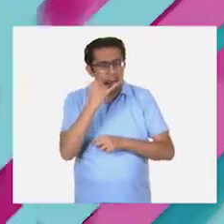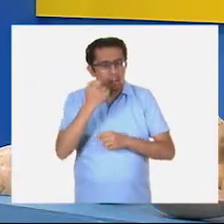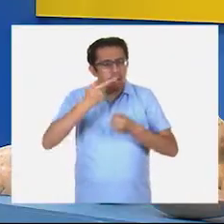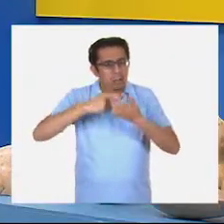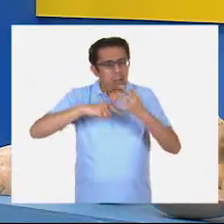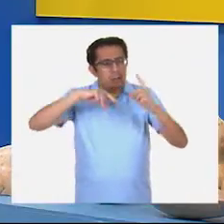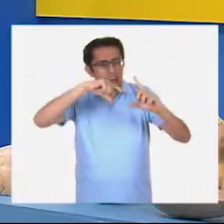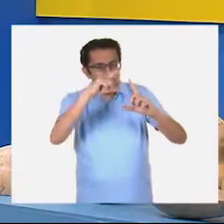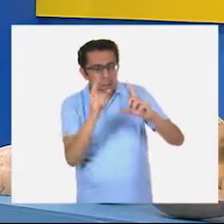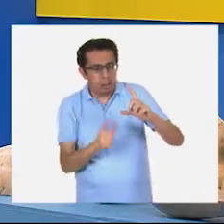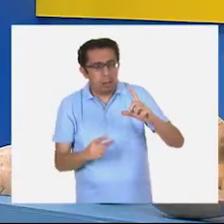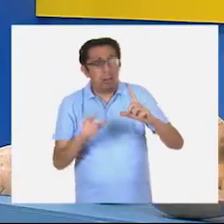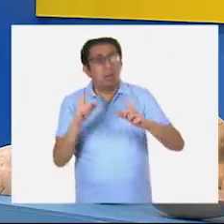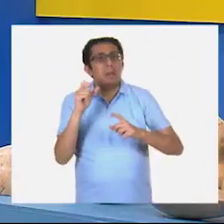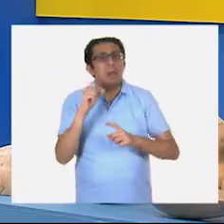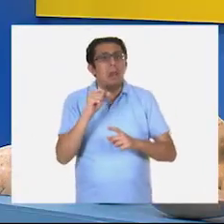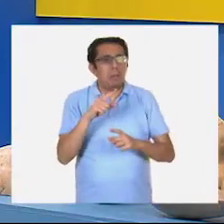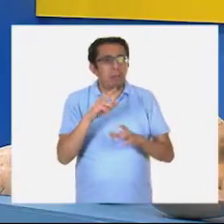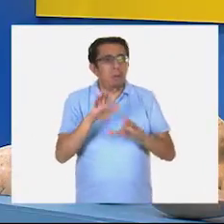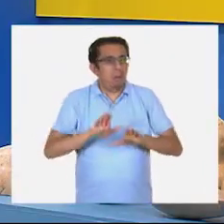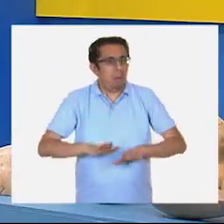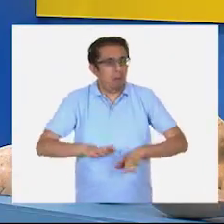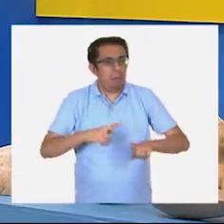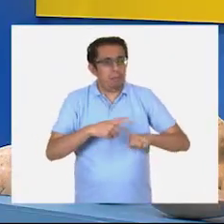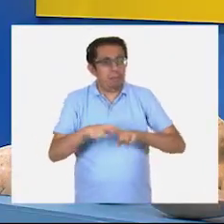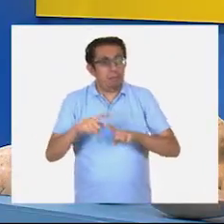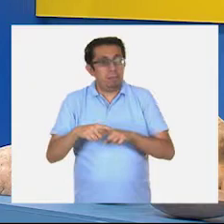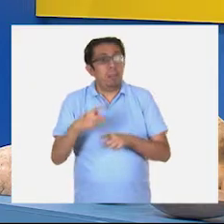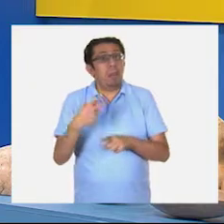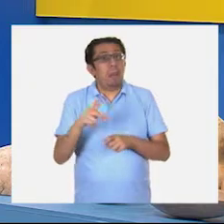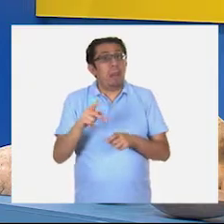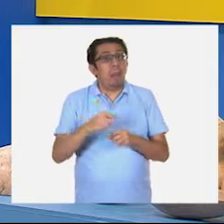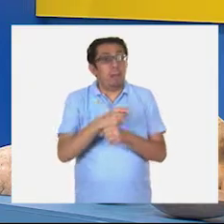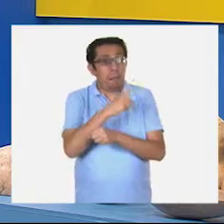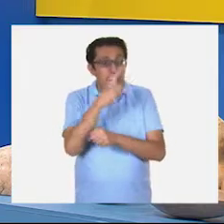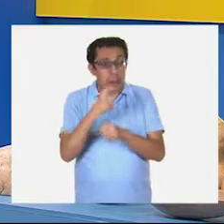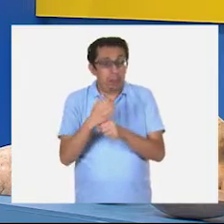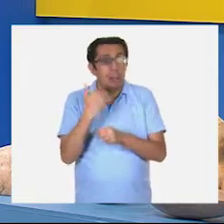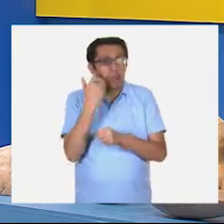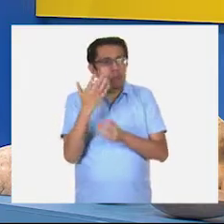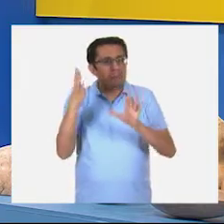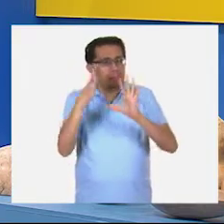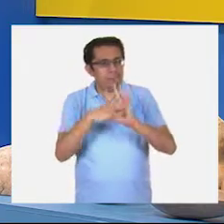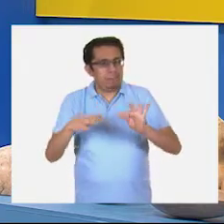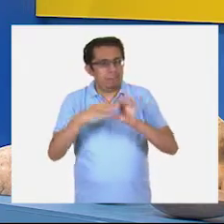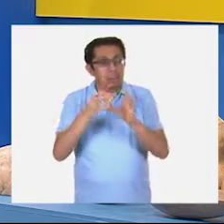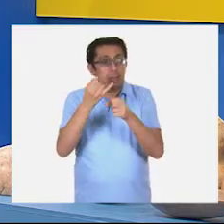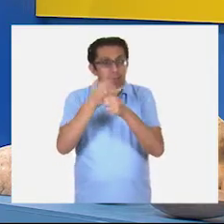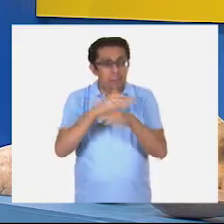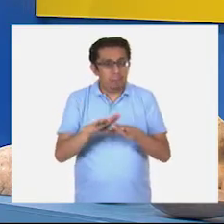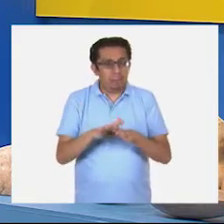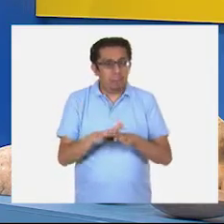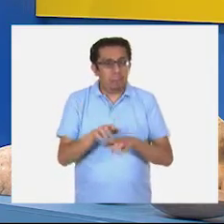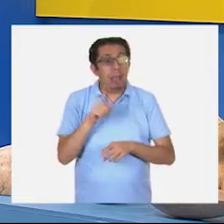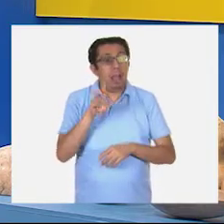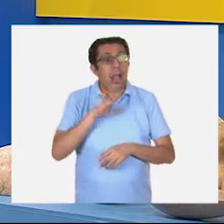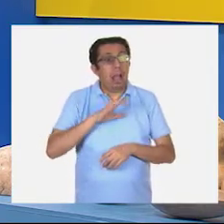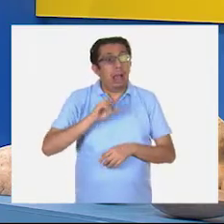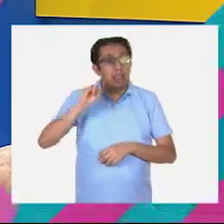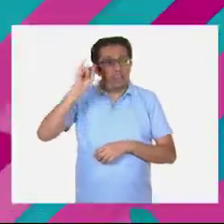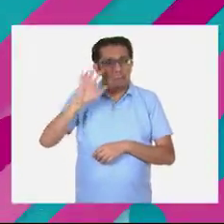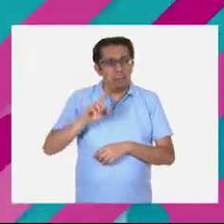sus variantes. Y para iniciar, quiero compartirles la siguiente información a través de las siguientes